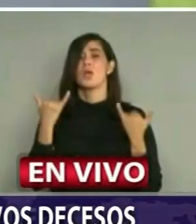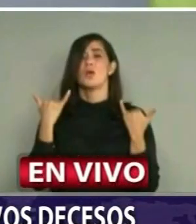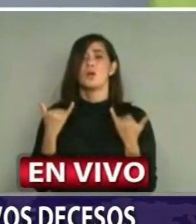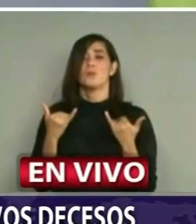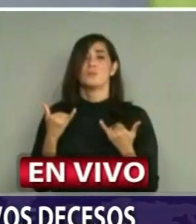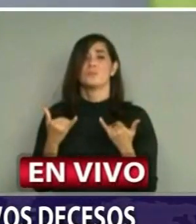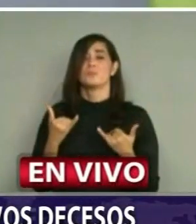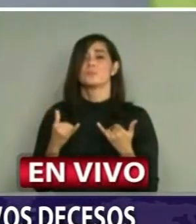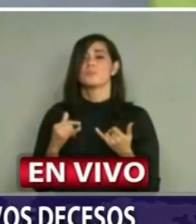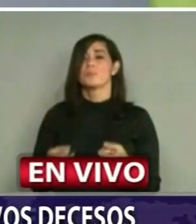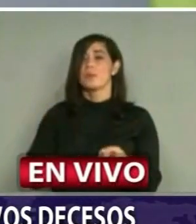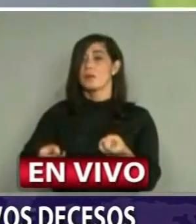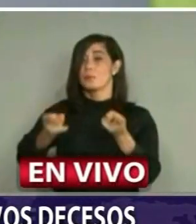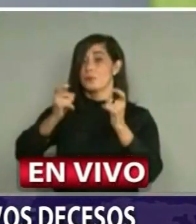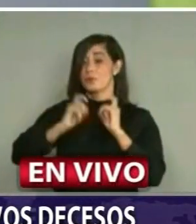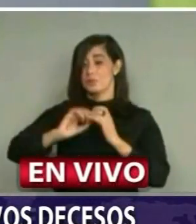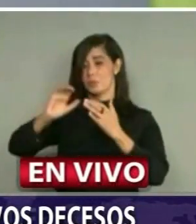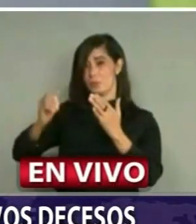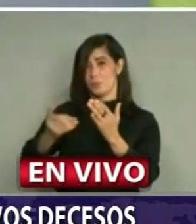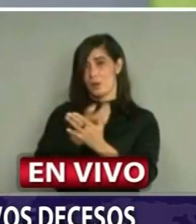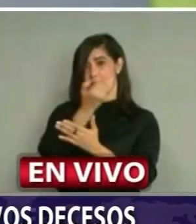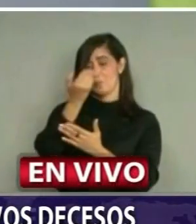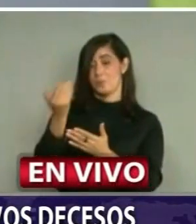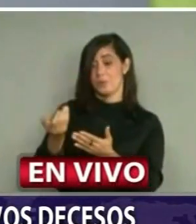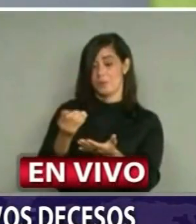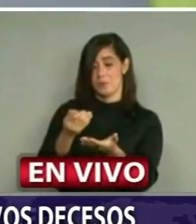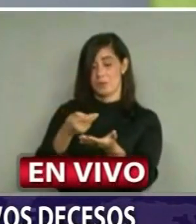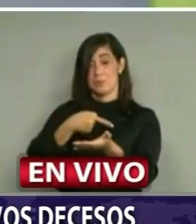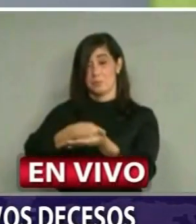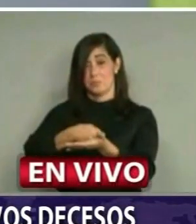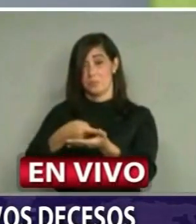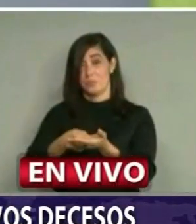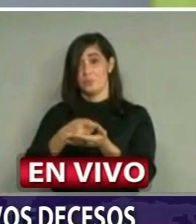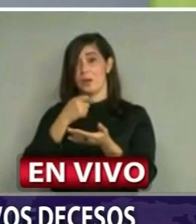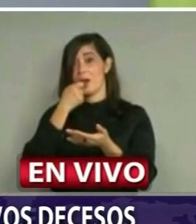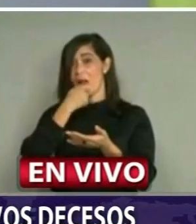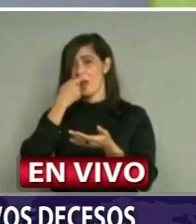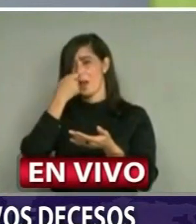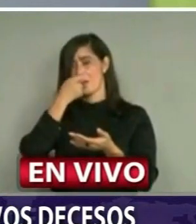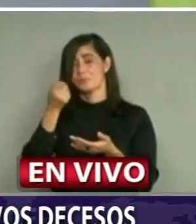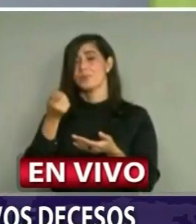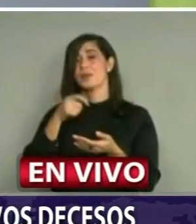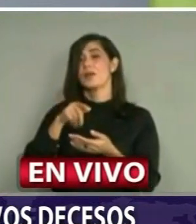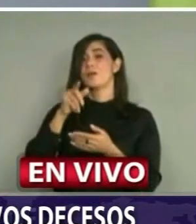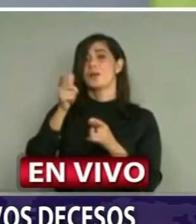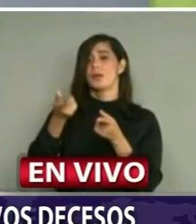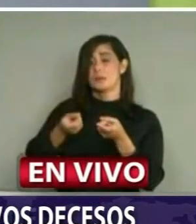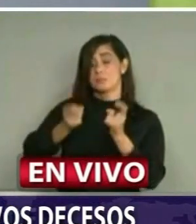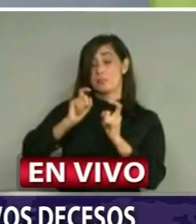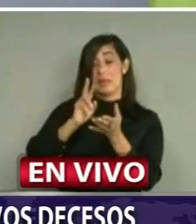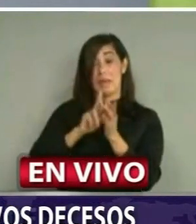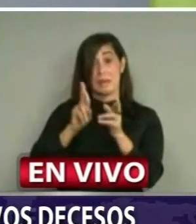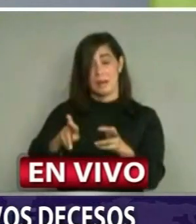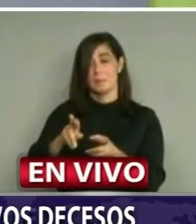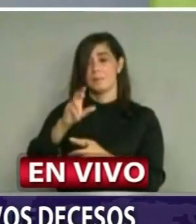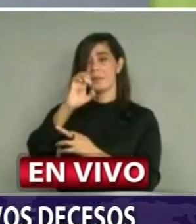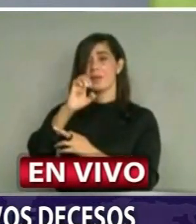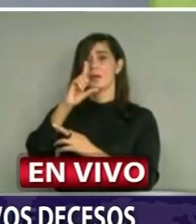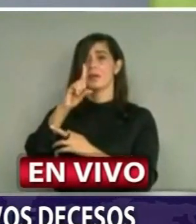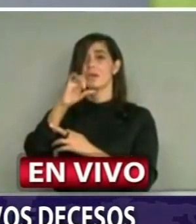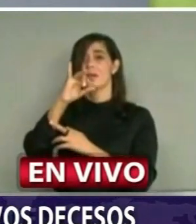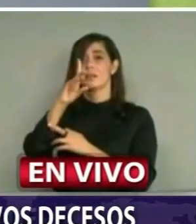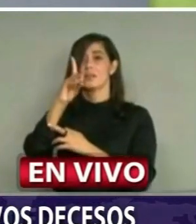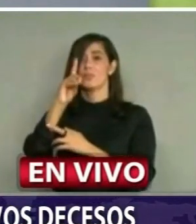estamos recibiendo una nueva donación de pruebas rápidas de Elidosa y esperamos, si